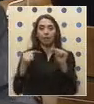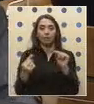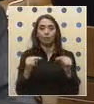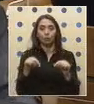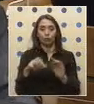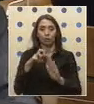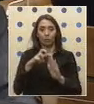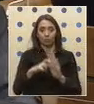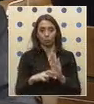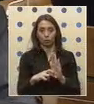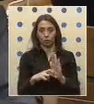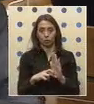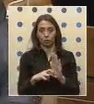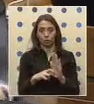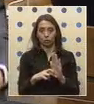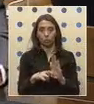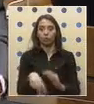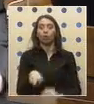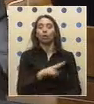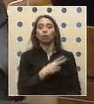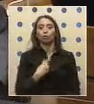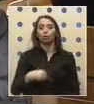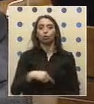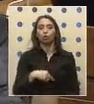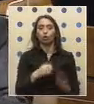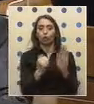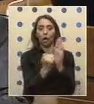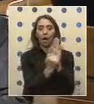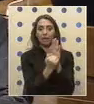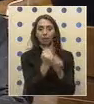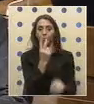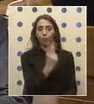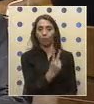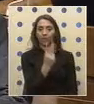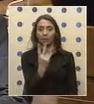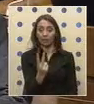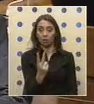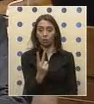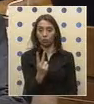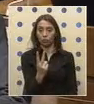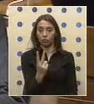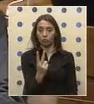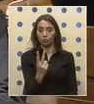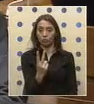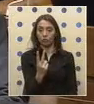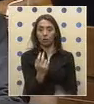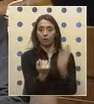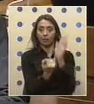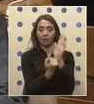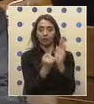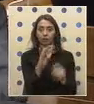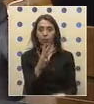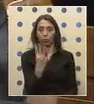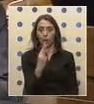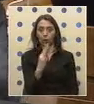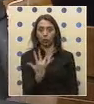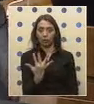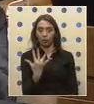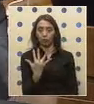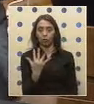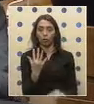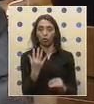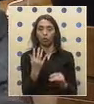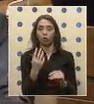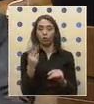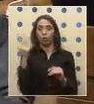proyecto. Nosotros en el artículo 22, en los incisos cuarto y quinto, incorporamos